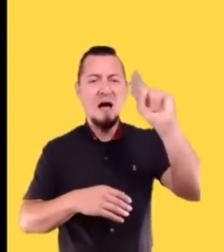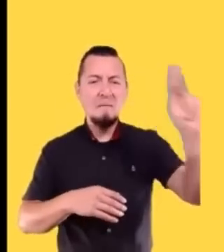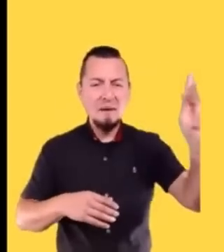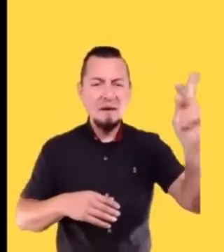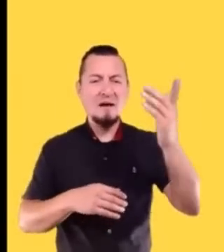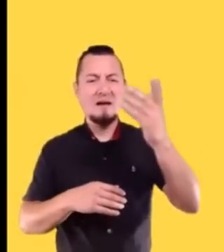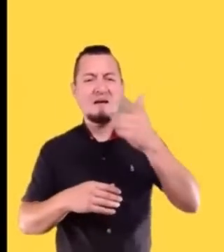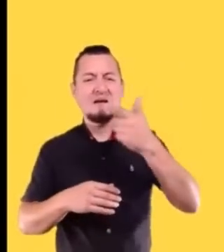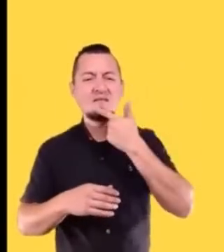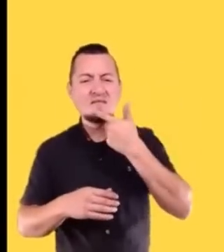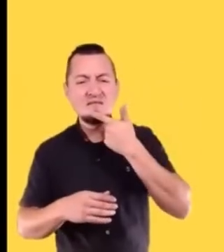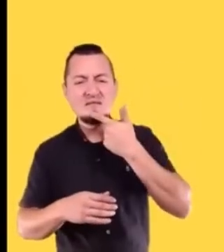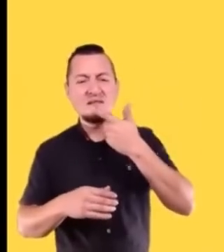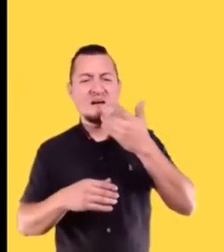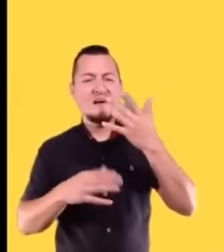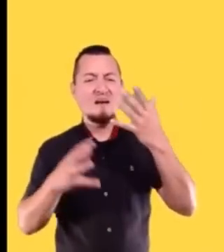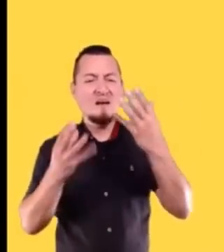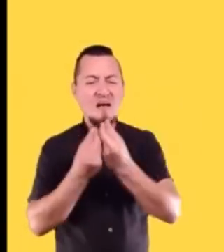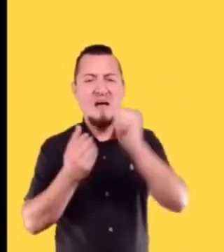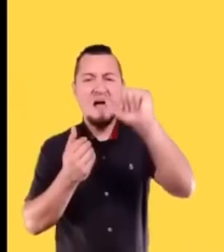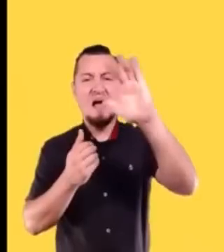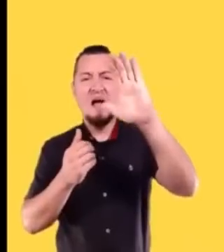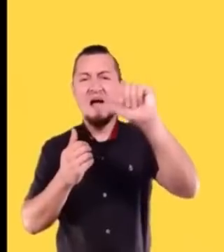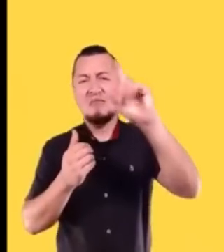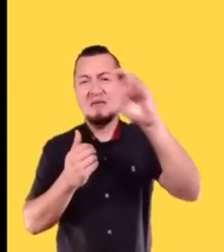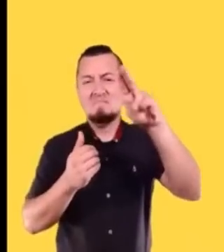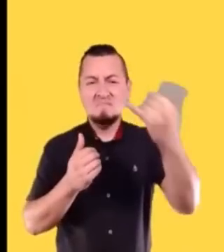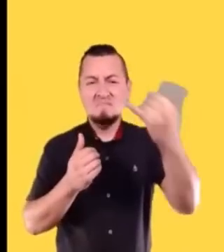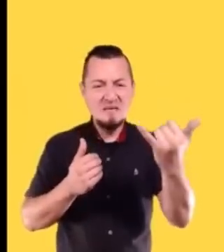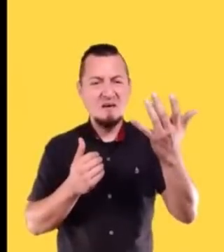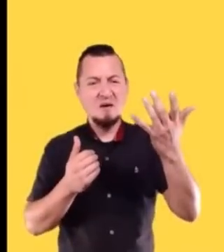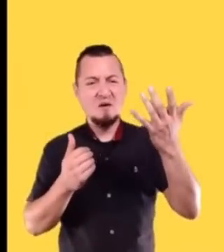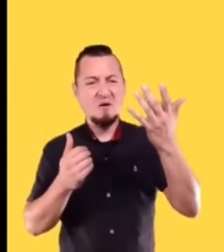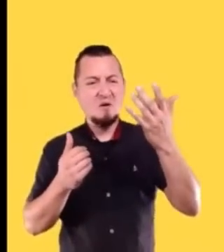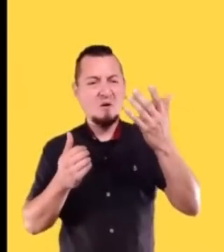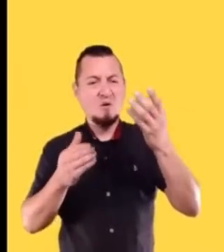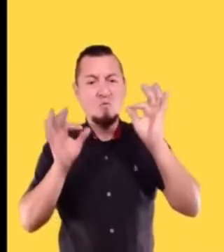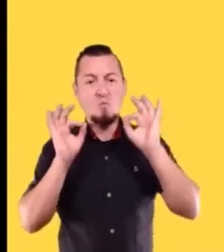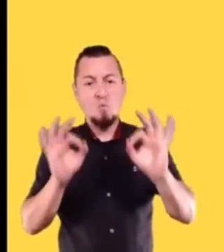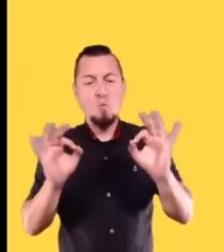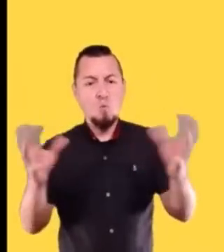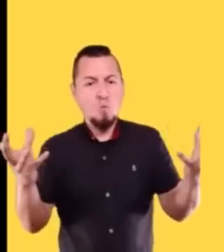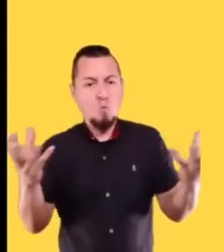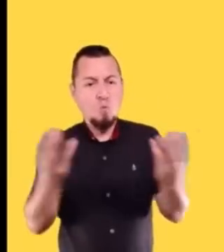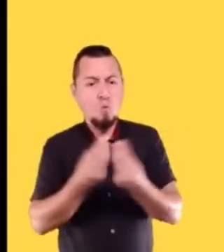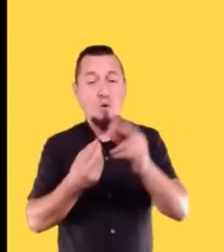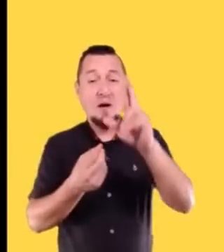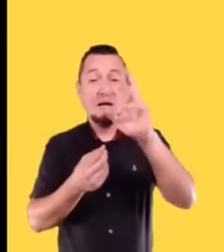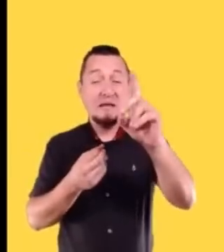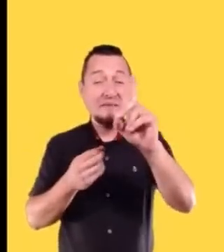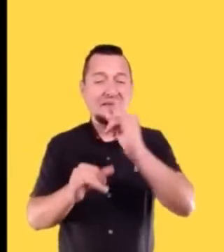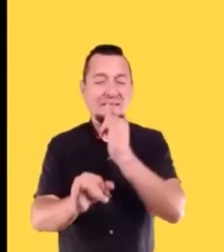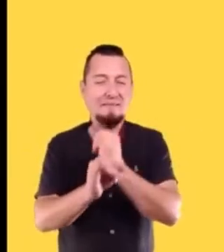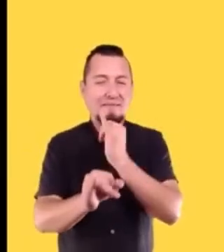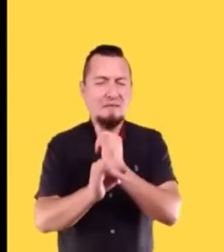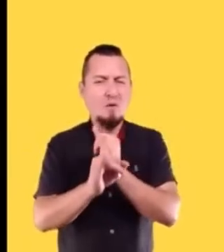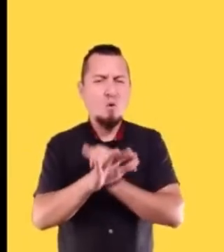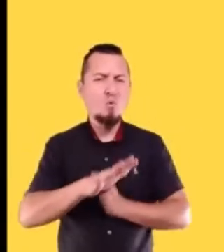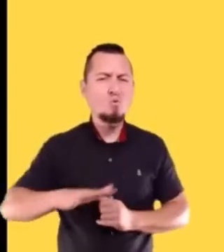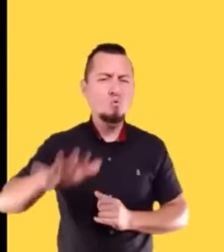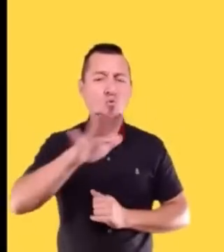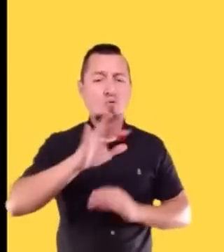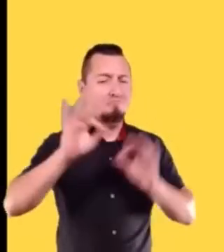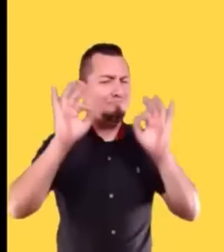todos los proyectos integradores Recrea y por supuesto, con mucho orgullo decimos, la Red Jalisco está lista para arrancar el ciclo